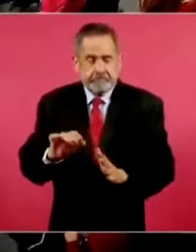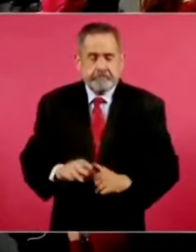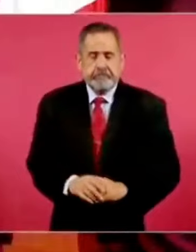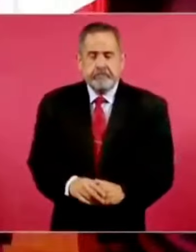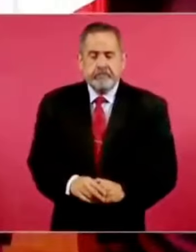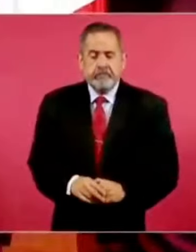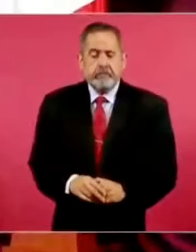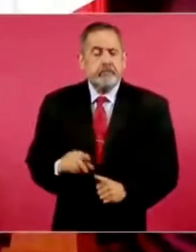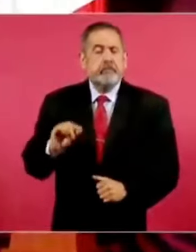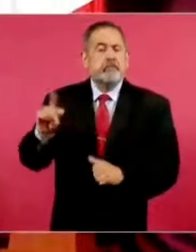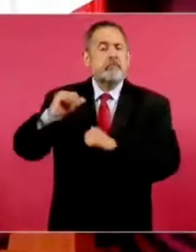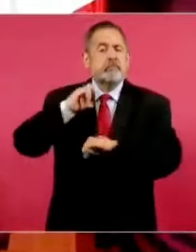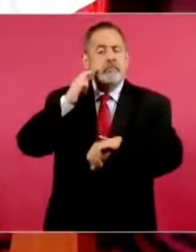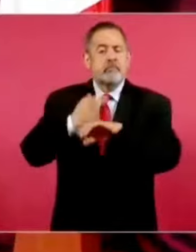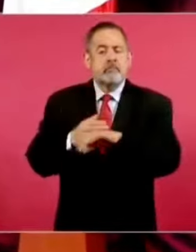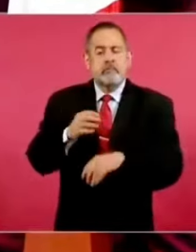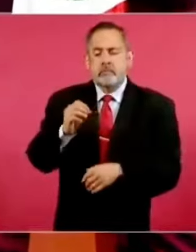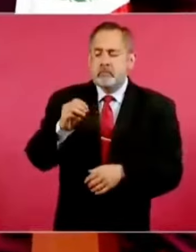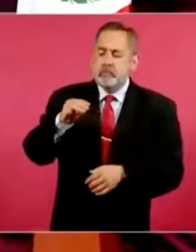El alto comisionado